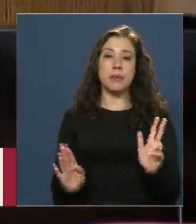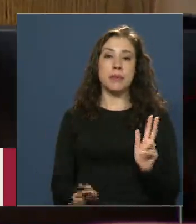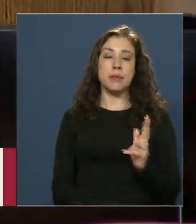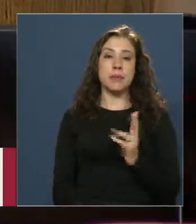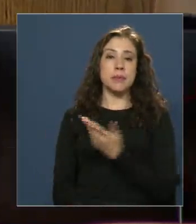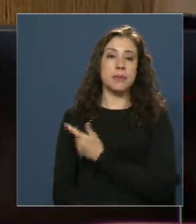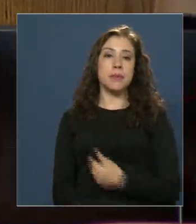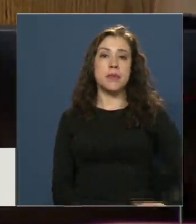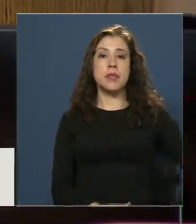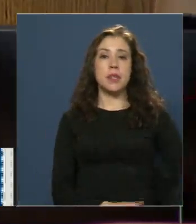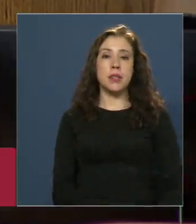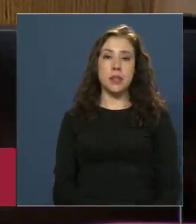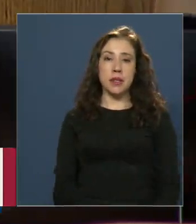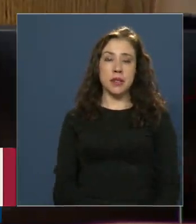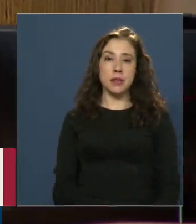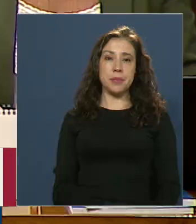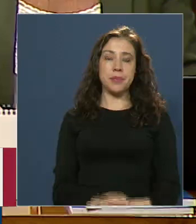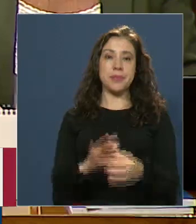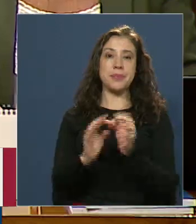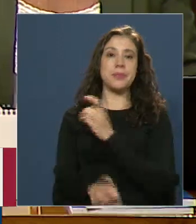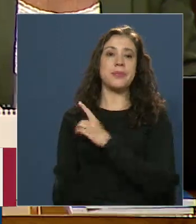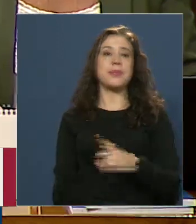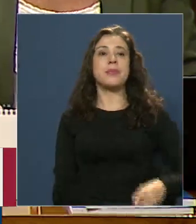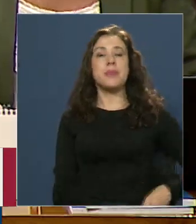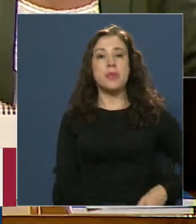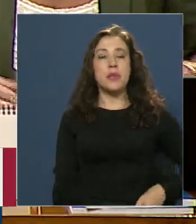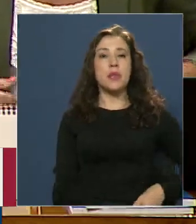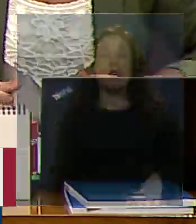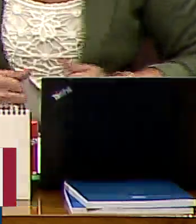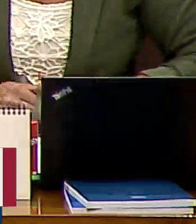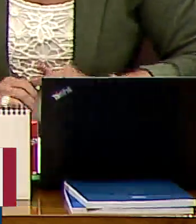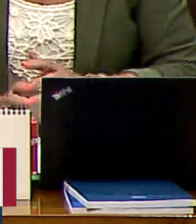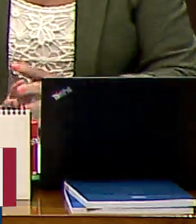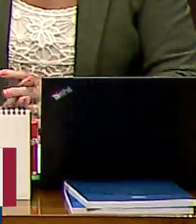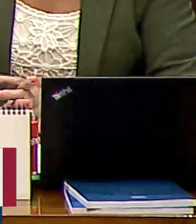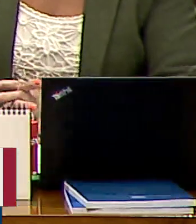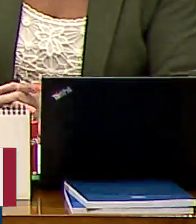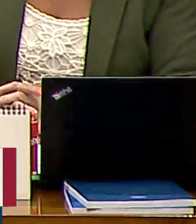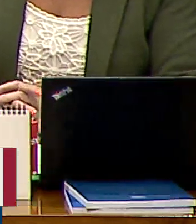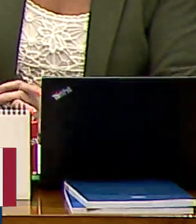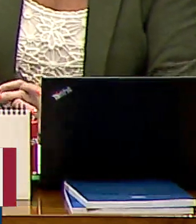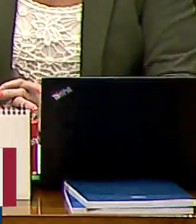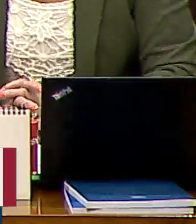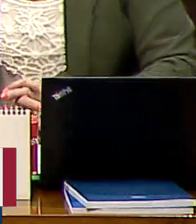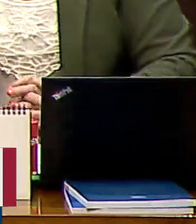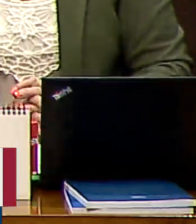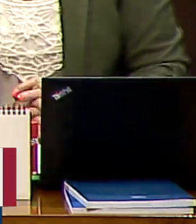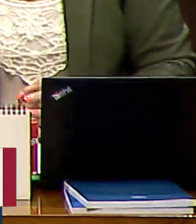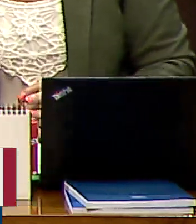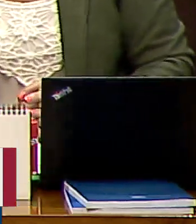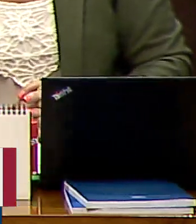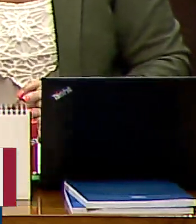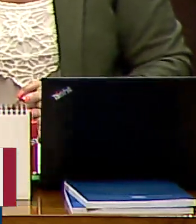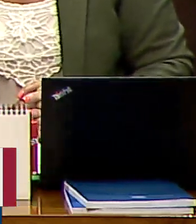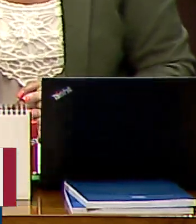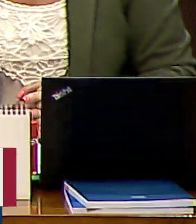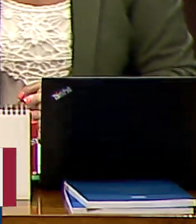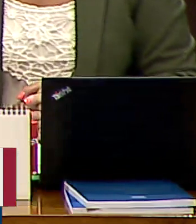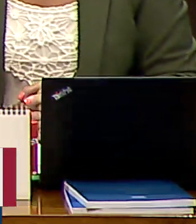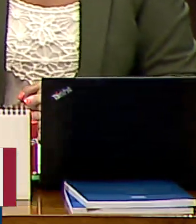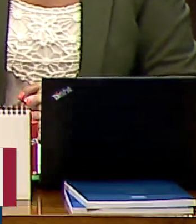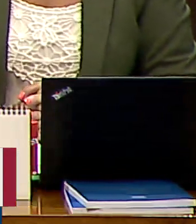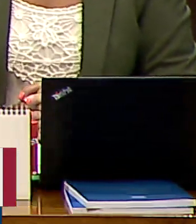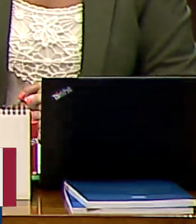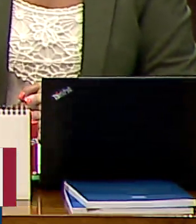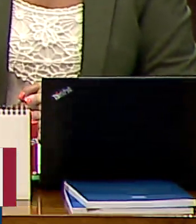presidente. Gracias, diputado Sangüesa. No habiendo inscritos para hablar a favor, ofrezco la palabra